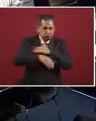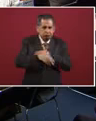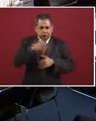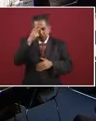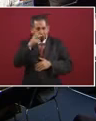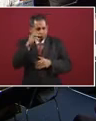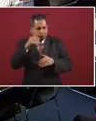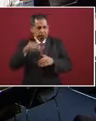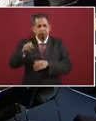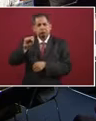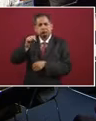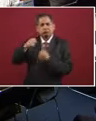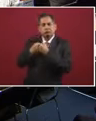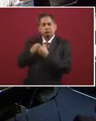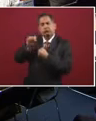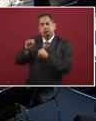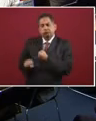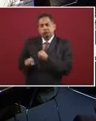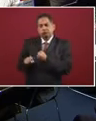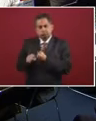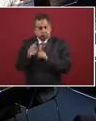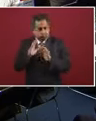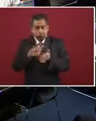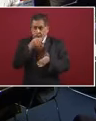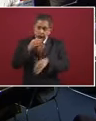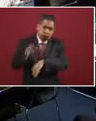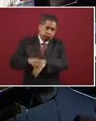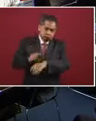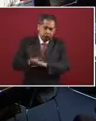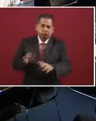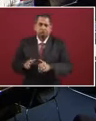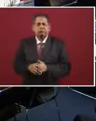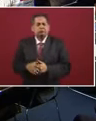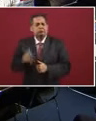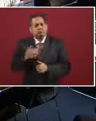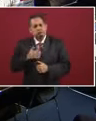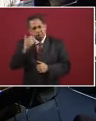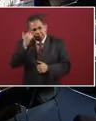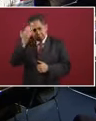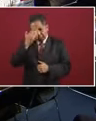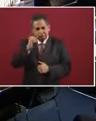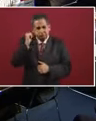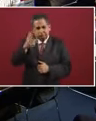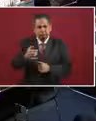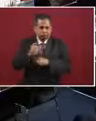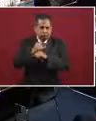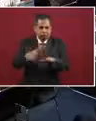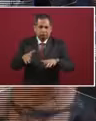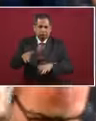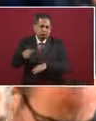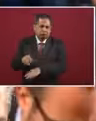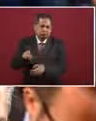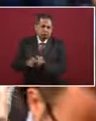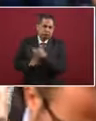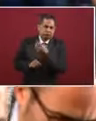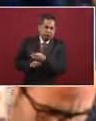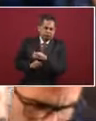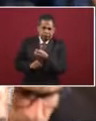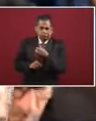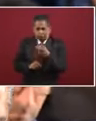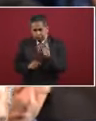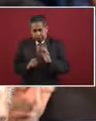principalmente por la frontera sur de nuestro país. Yo quisiera saber si tiene usted información en ese sentido, si hay